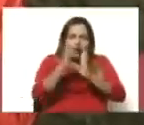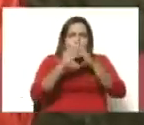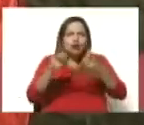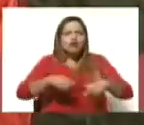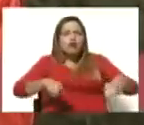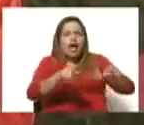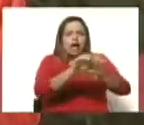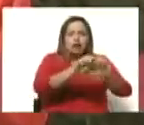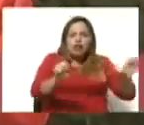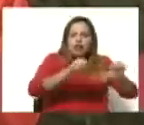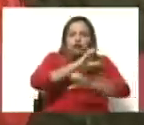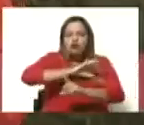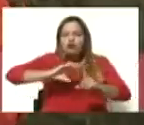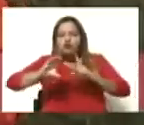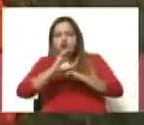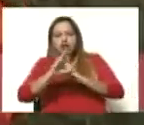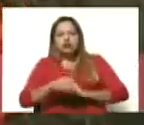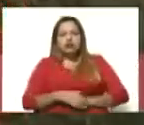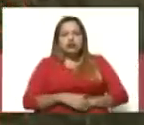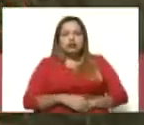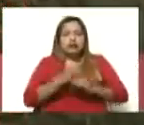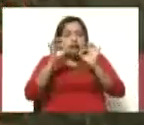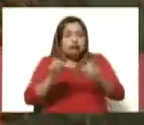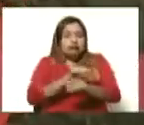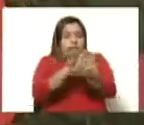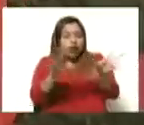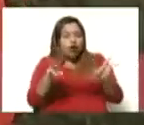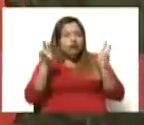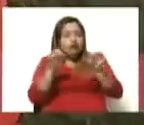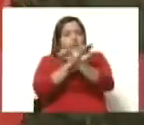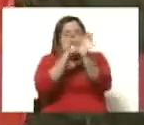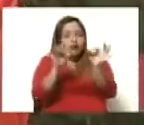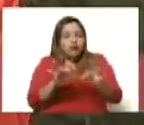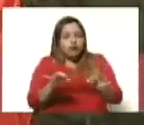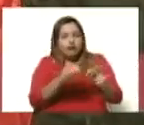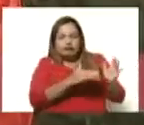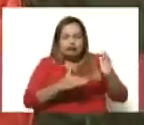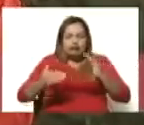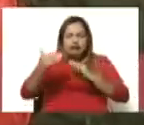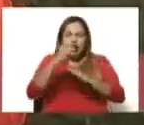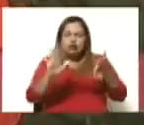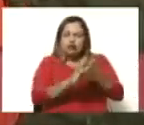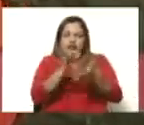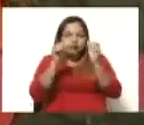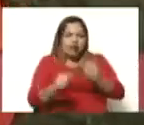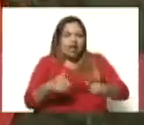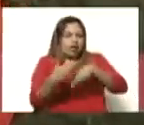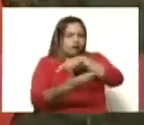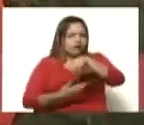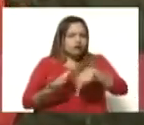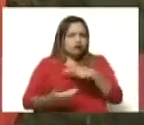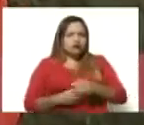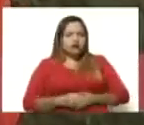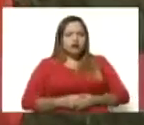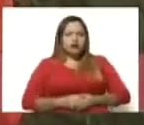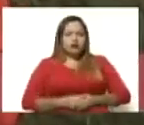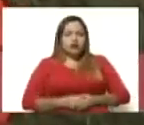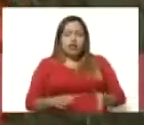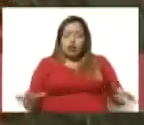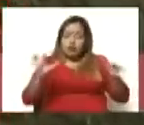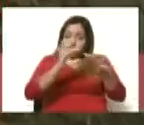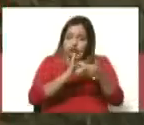educativos, culturales. Es la concreción de un nuevo hecho que trasciende a la consolidación de la revolución, que trasciende, que